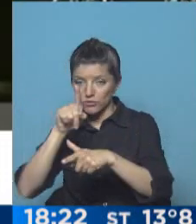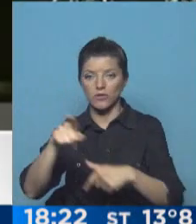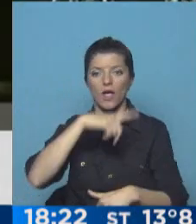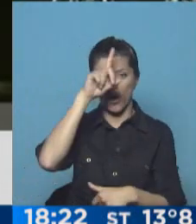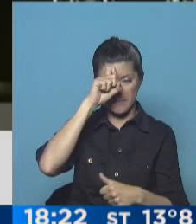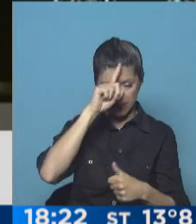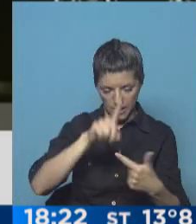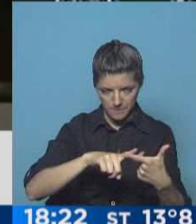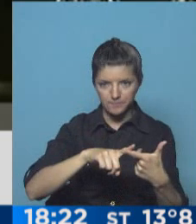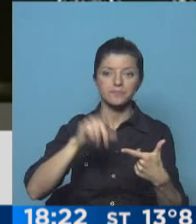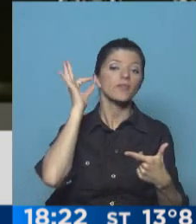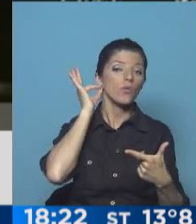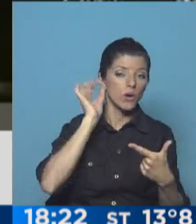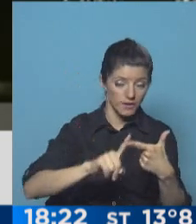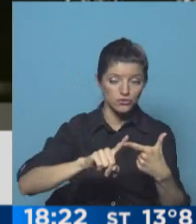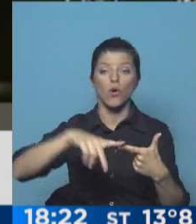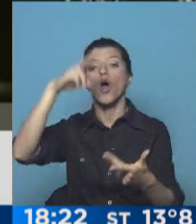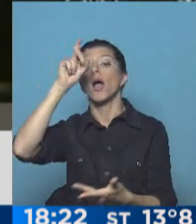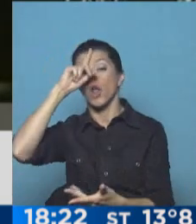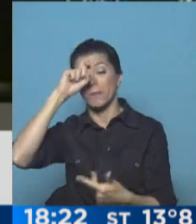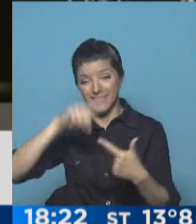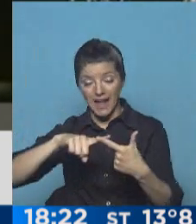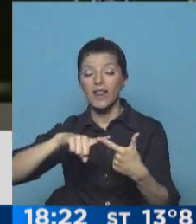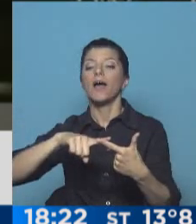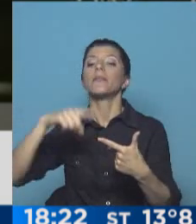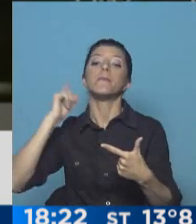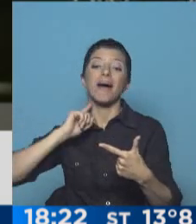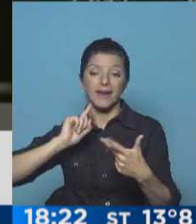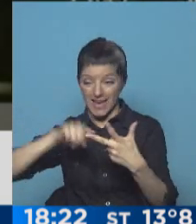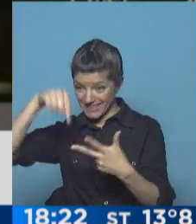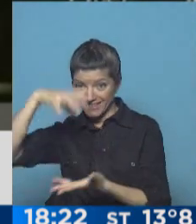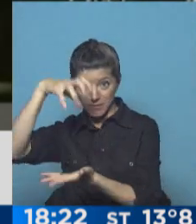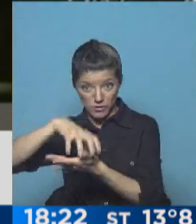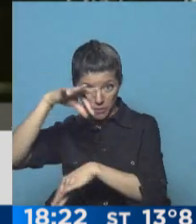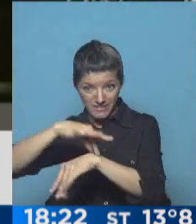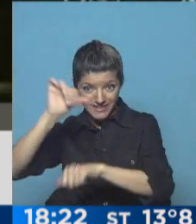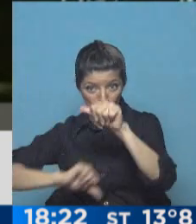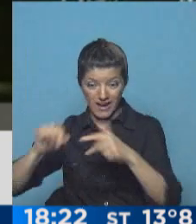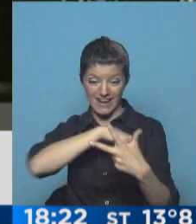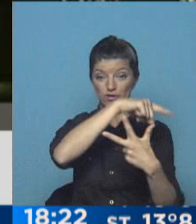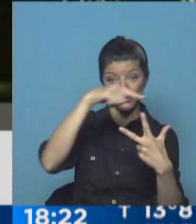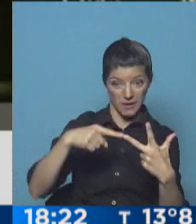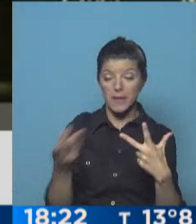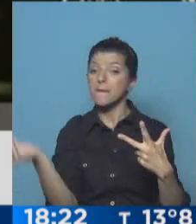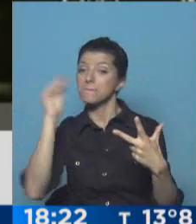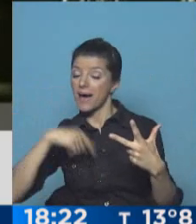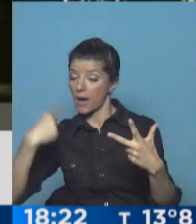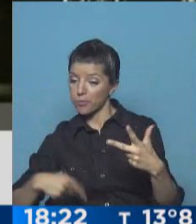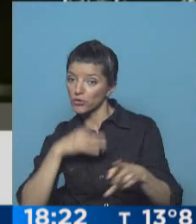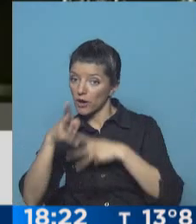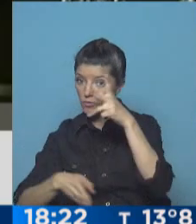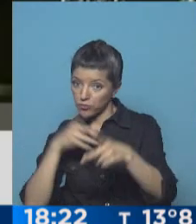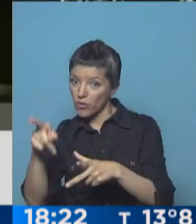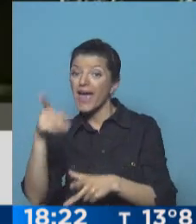Gualeguaychú, Hospital de Paraná, y este Centro de Medicina Nuclear, en esos tres edificios más el equipamiento, el Gobierno Nacional